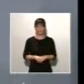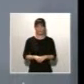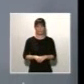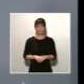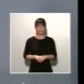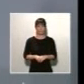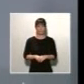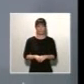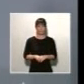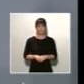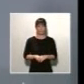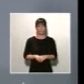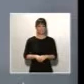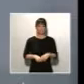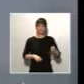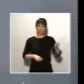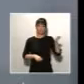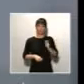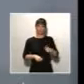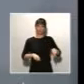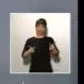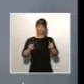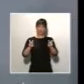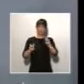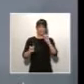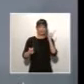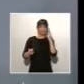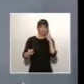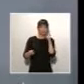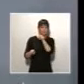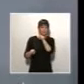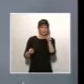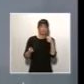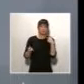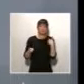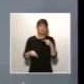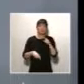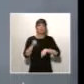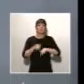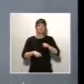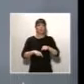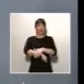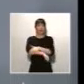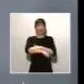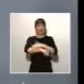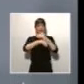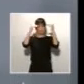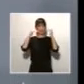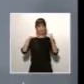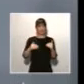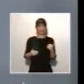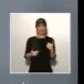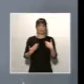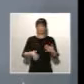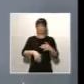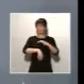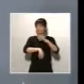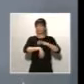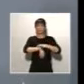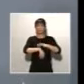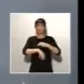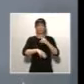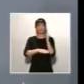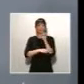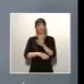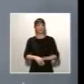nuevos profesionales que se ponen a disposición de distintos cuerpos de la Administración, médicos del Instituto Nacional de la